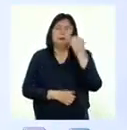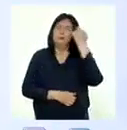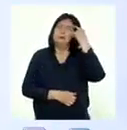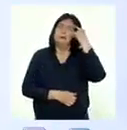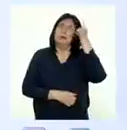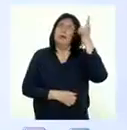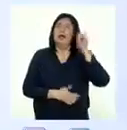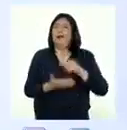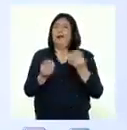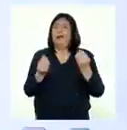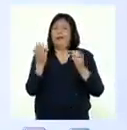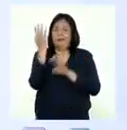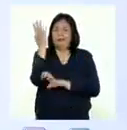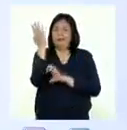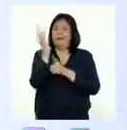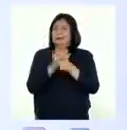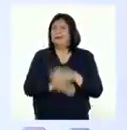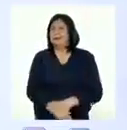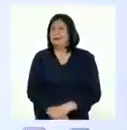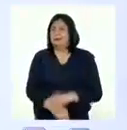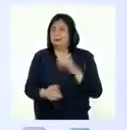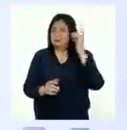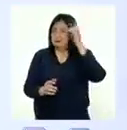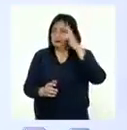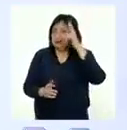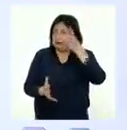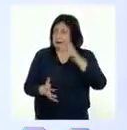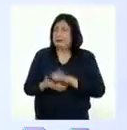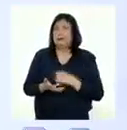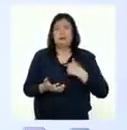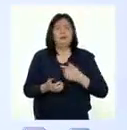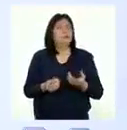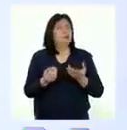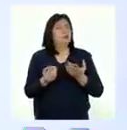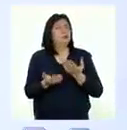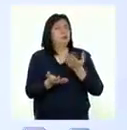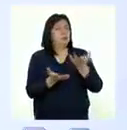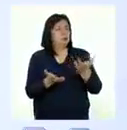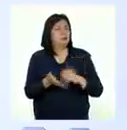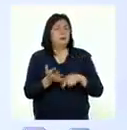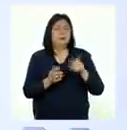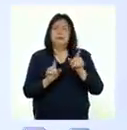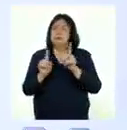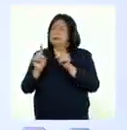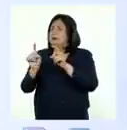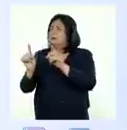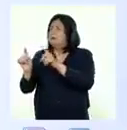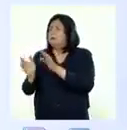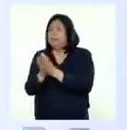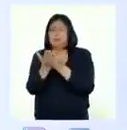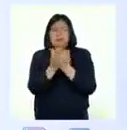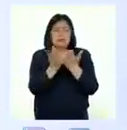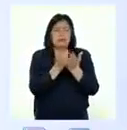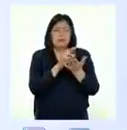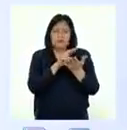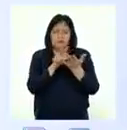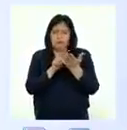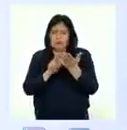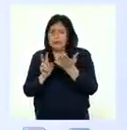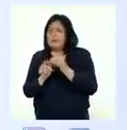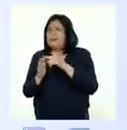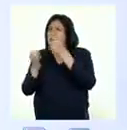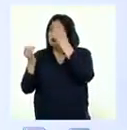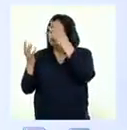surgieron acerca de las estaciones. Por eso, les propuse que consultaran textos e